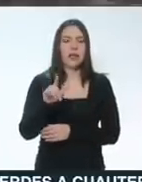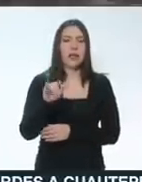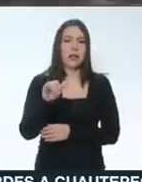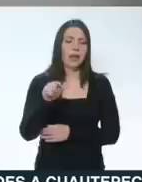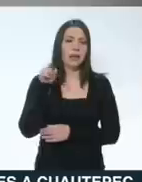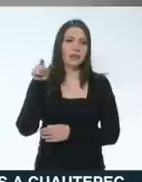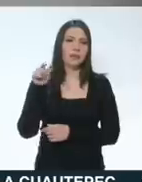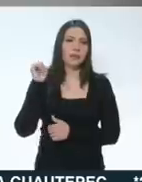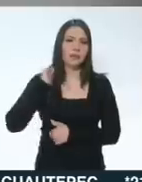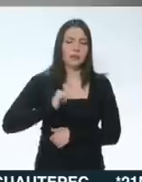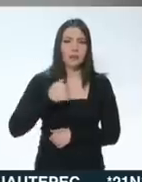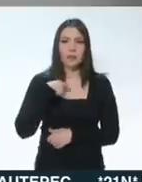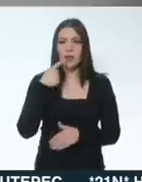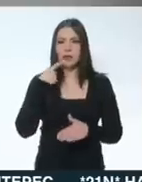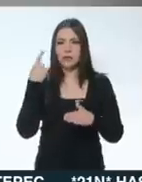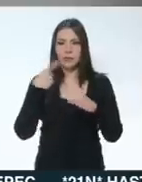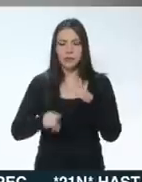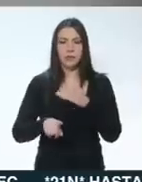Especiales.